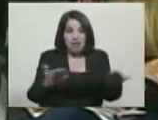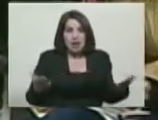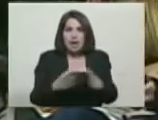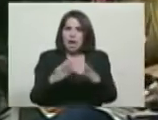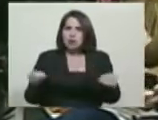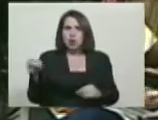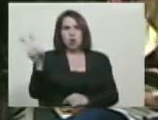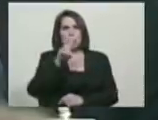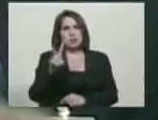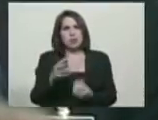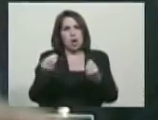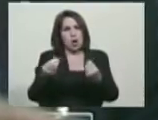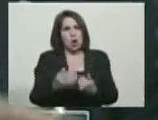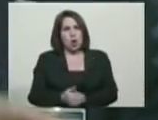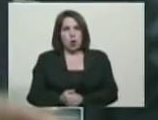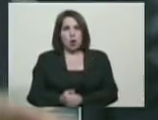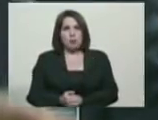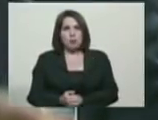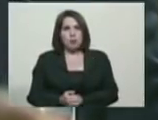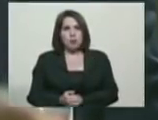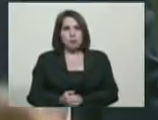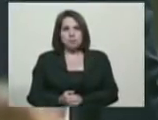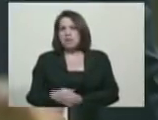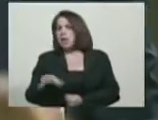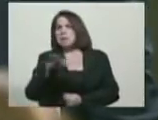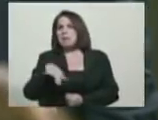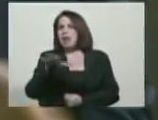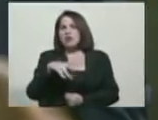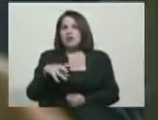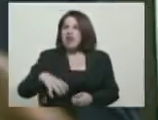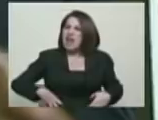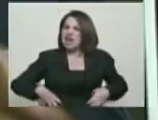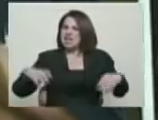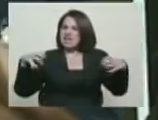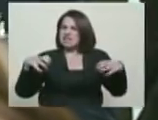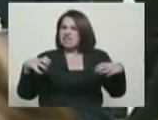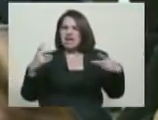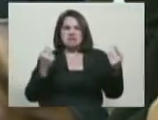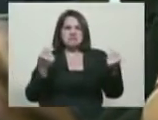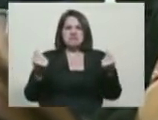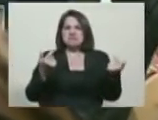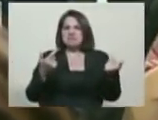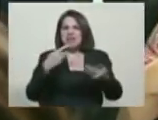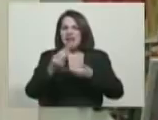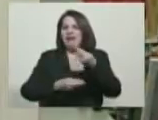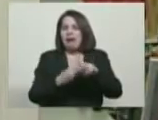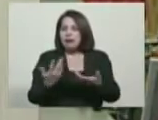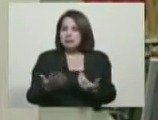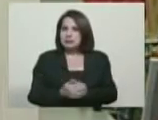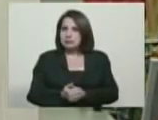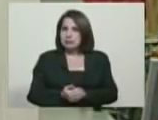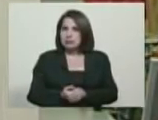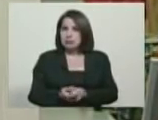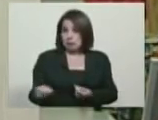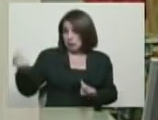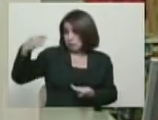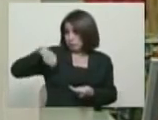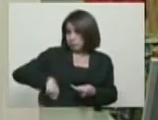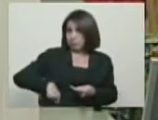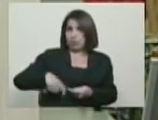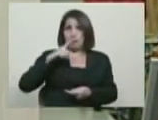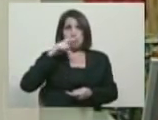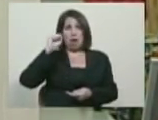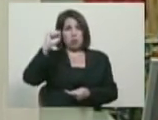riqueza. ¿Y para dónde va toda esa riqueza? ¿Para dónde va? ¿A los bolsillos de Maduro?